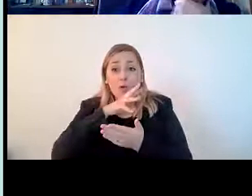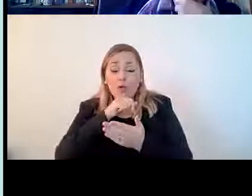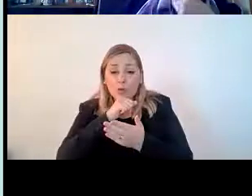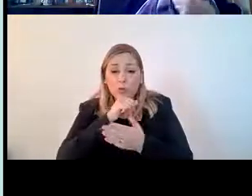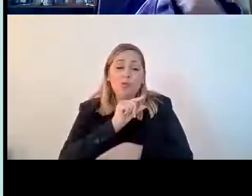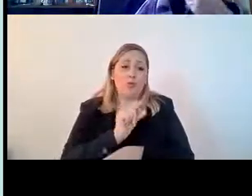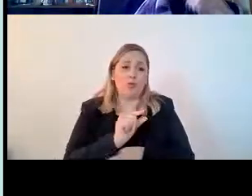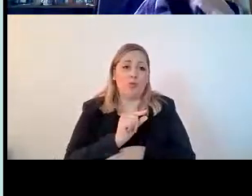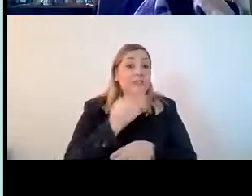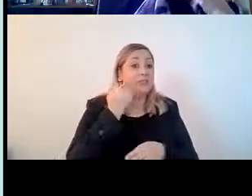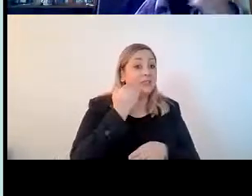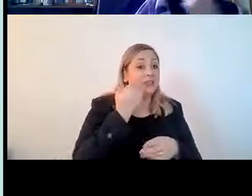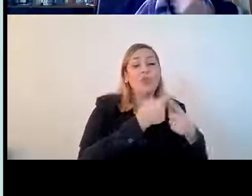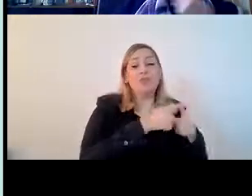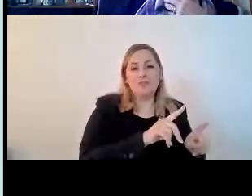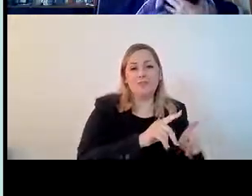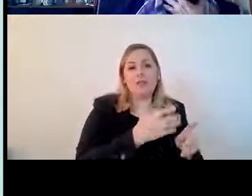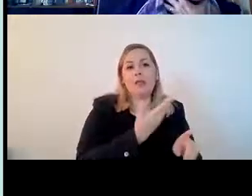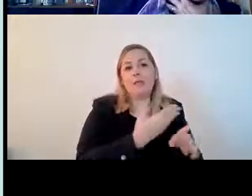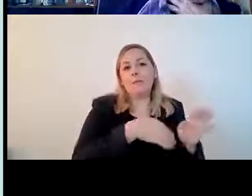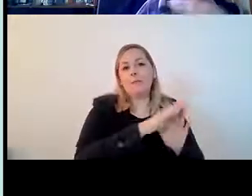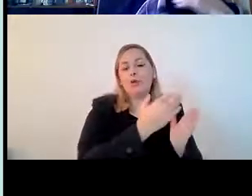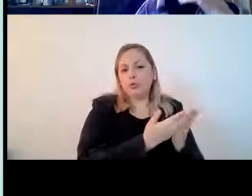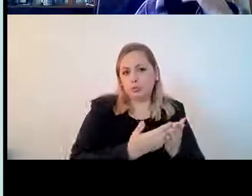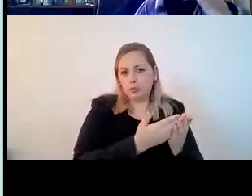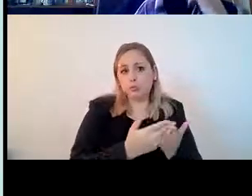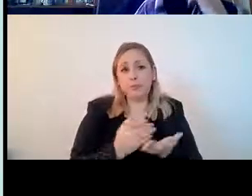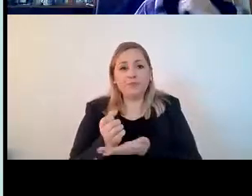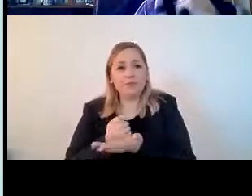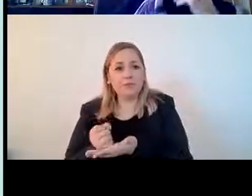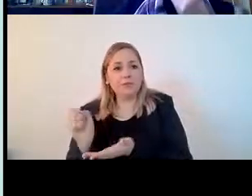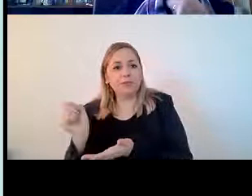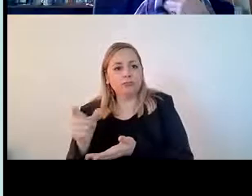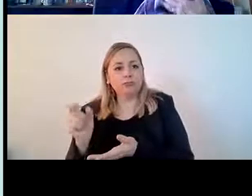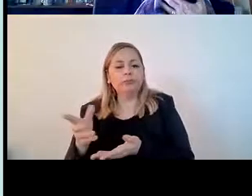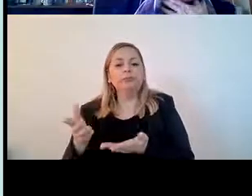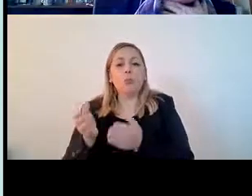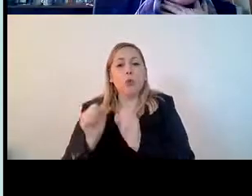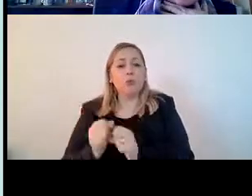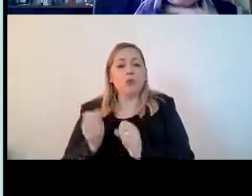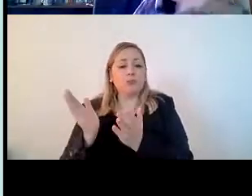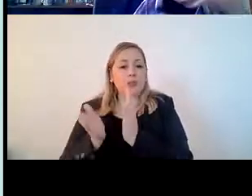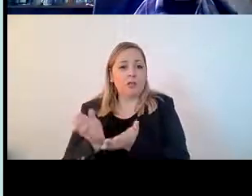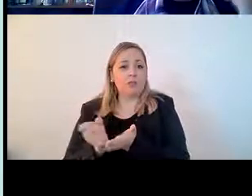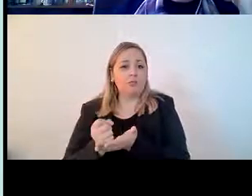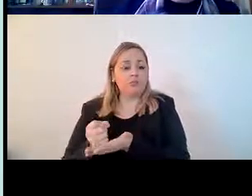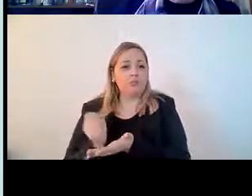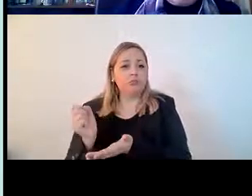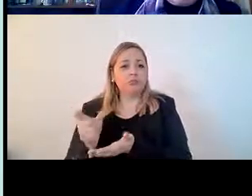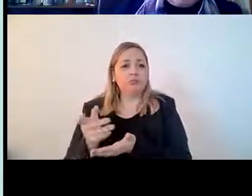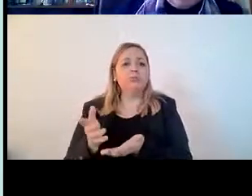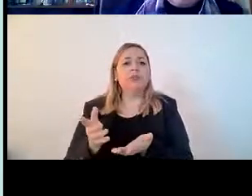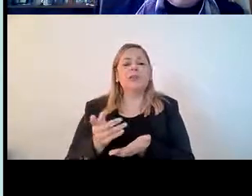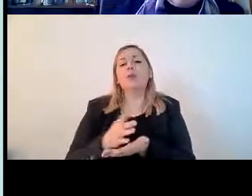niños. Sobre esta base, la farmacoterapia es considerada como una opción de tratamiento en adultos. Se consideran las